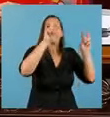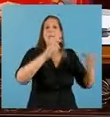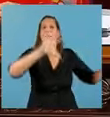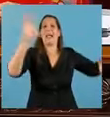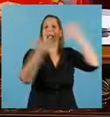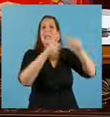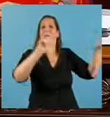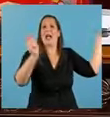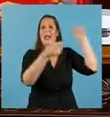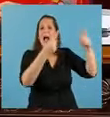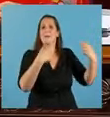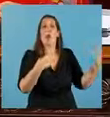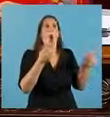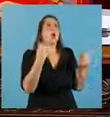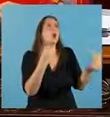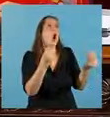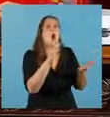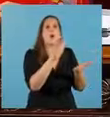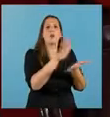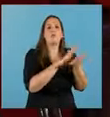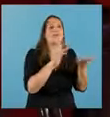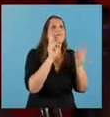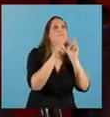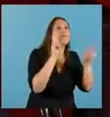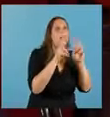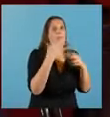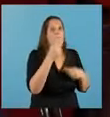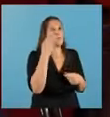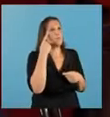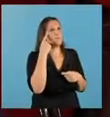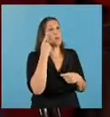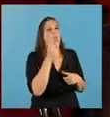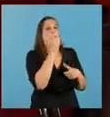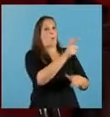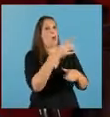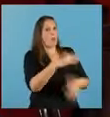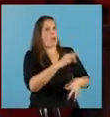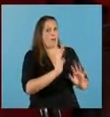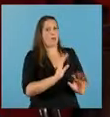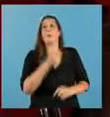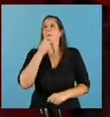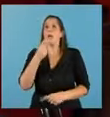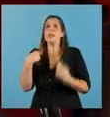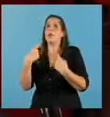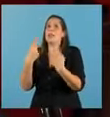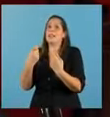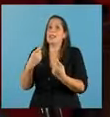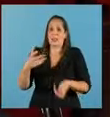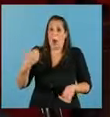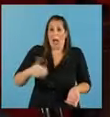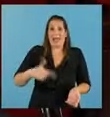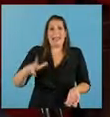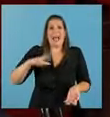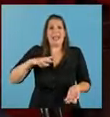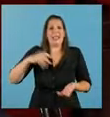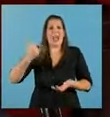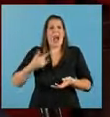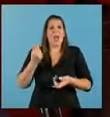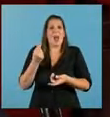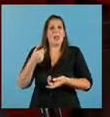adecuadas herramientas de financiamiento de la infraestructura verde? ¿Cómo atraer la riqueza argentina que está en el exterior con